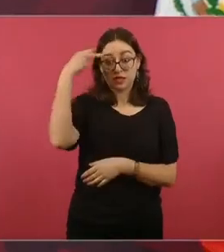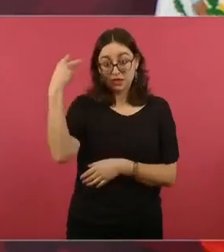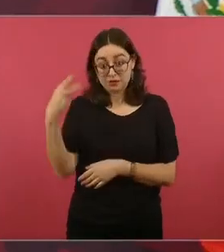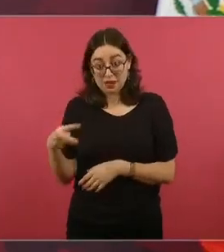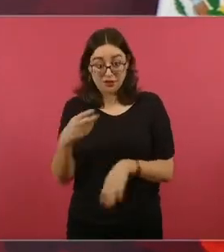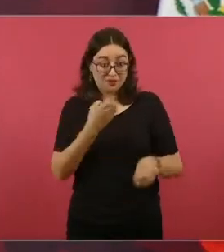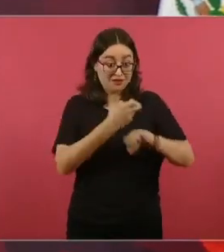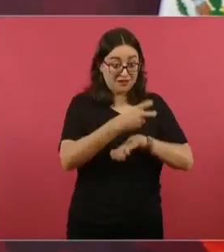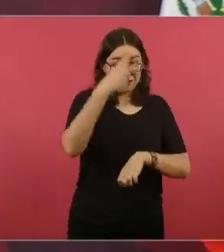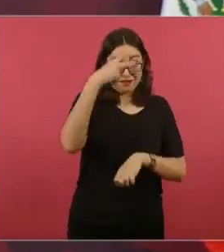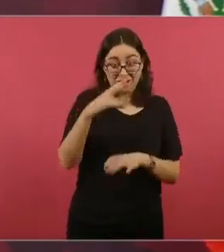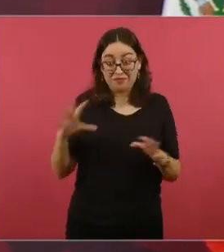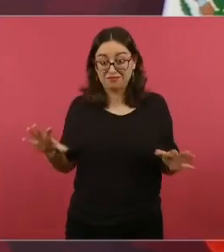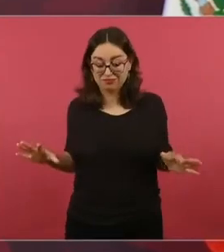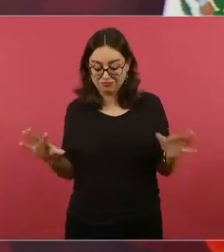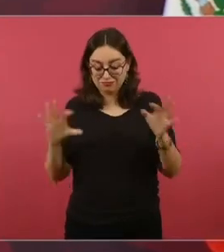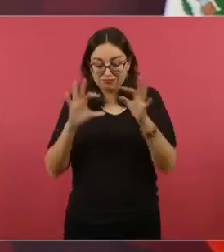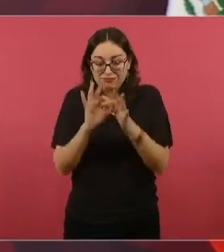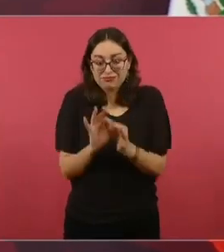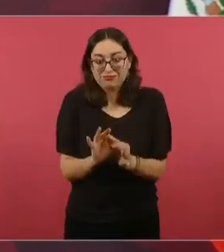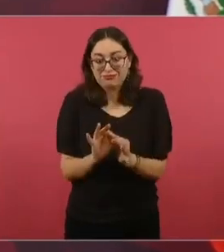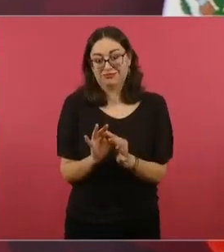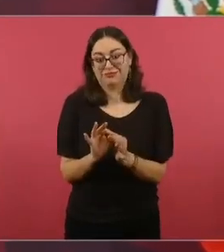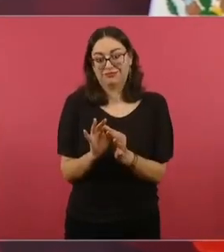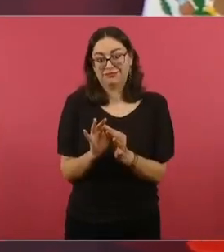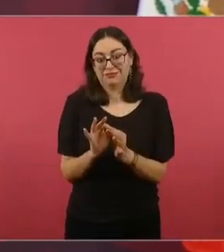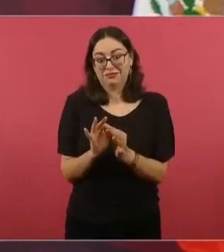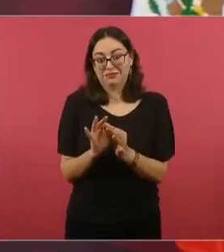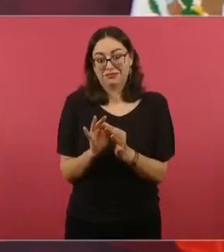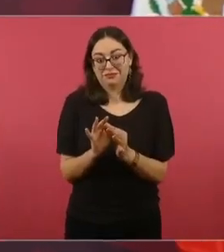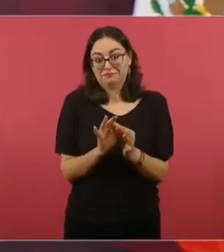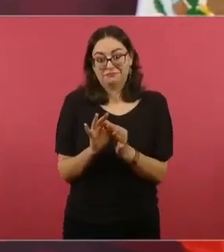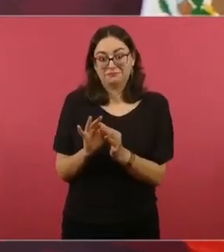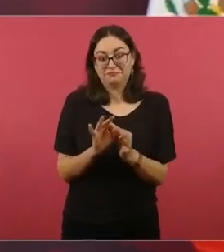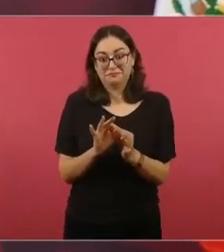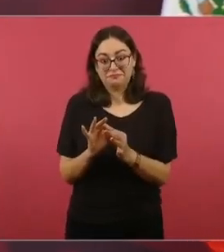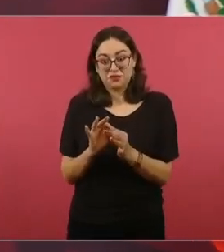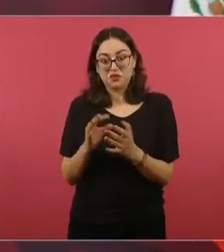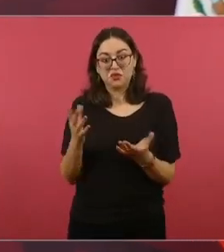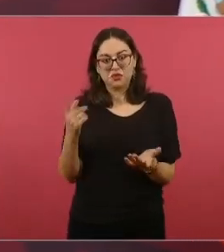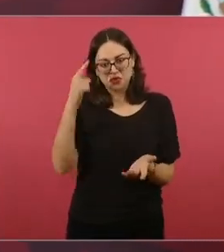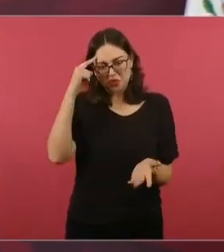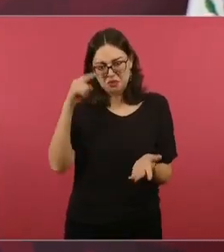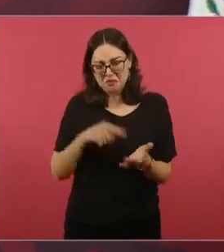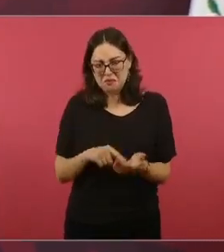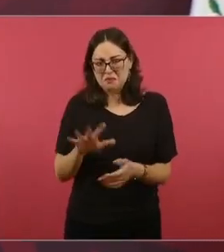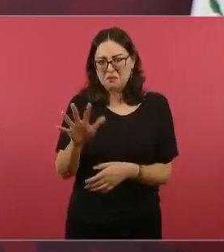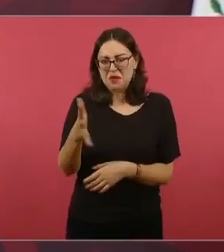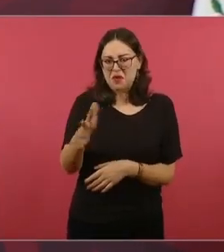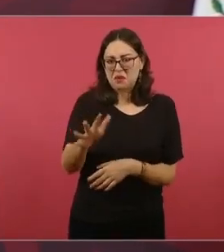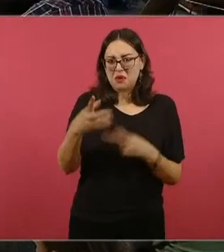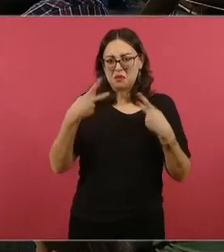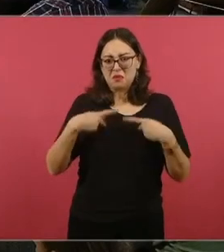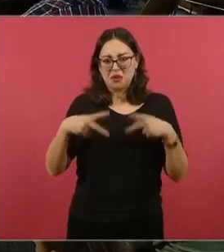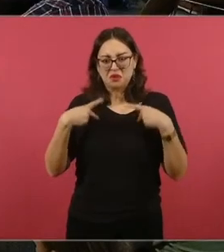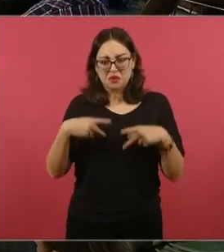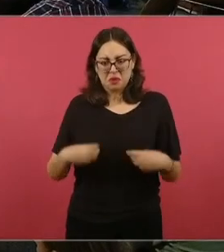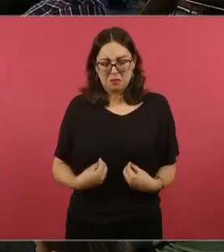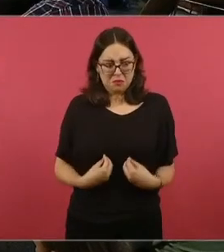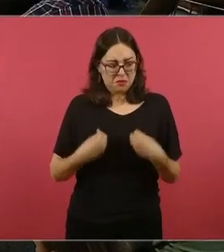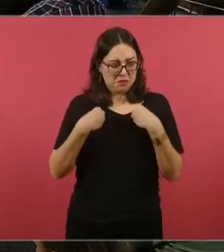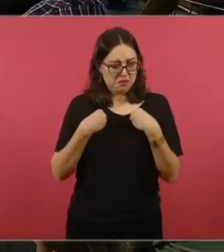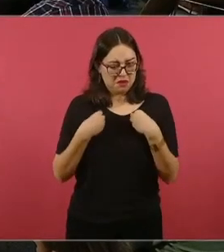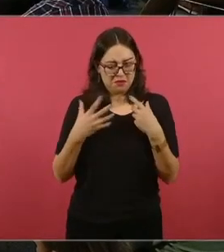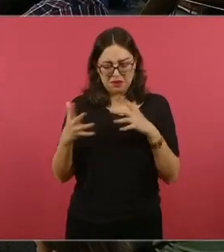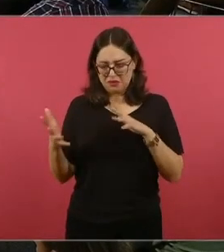la ciudad. Yo creo que deben de tener hasta la misma población el Estado de México